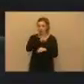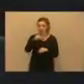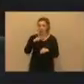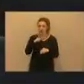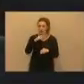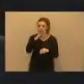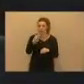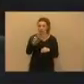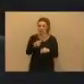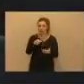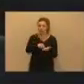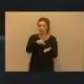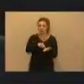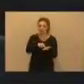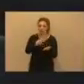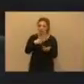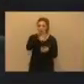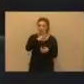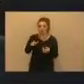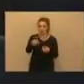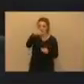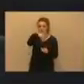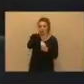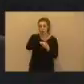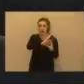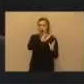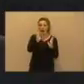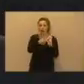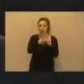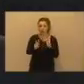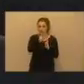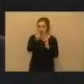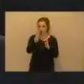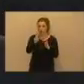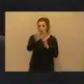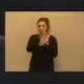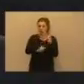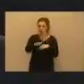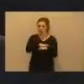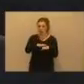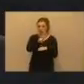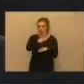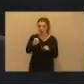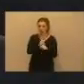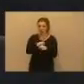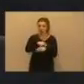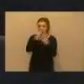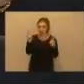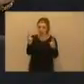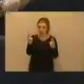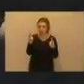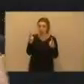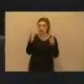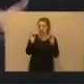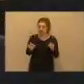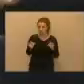serían exigibles a los sujetos que están incluidos dentro del artículo 2 del Estatuto Básico del Empleado Público, tal y como